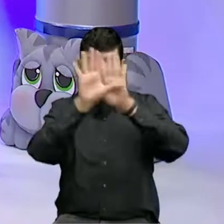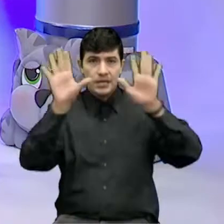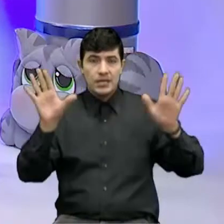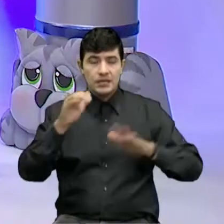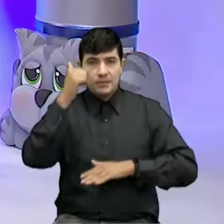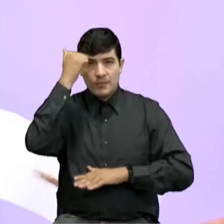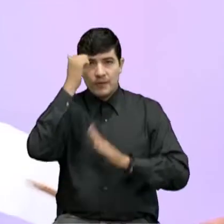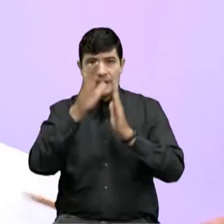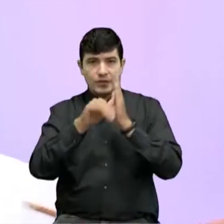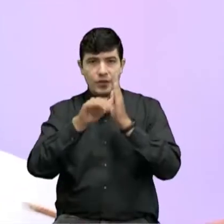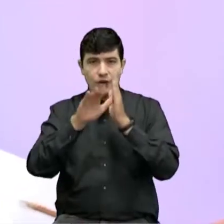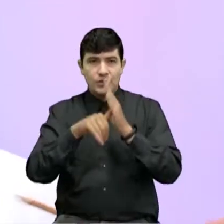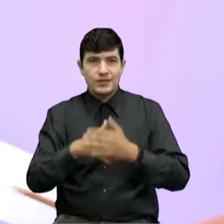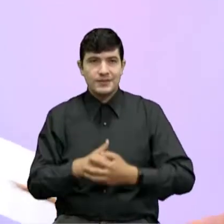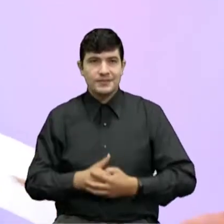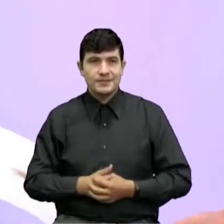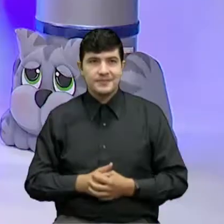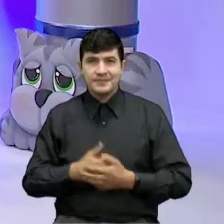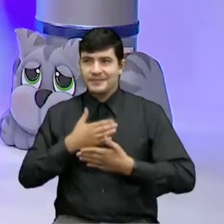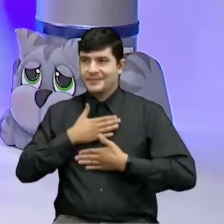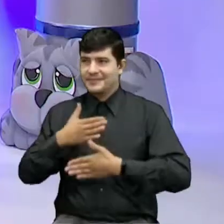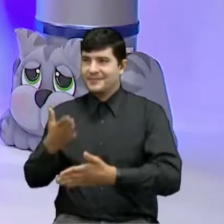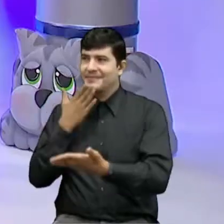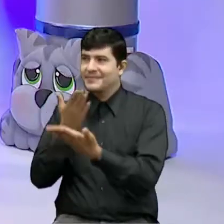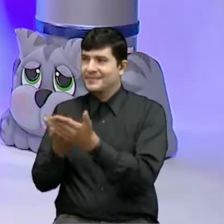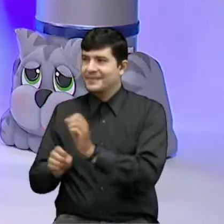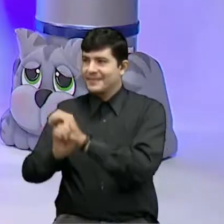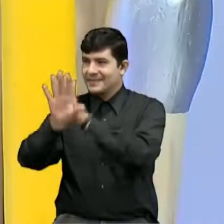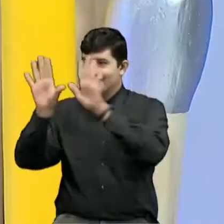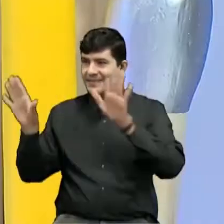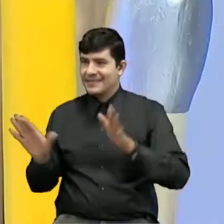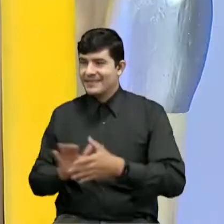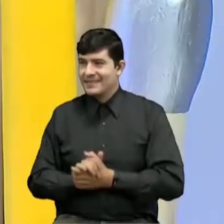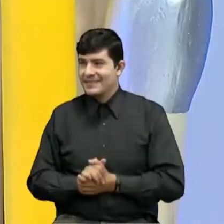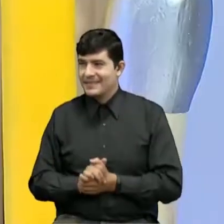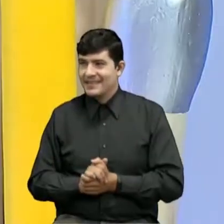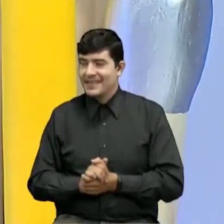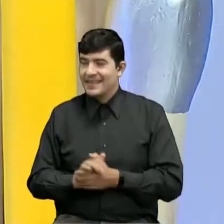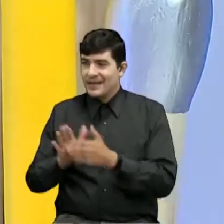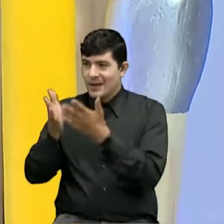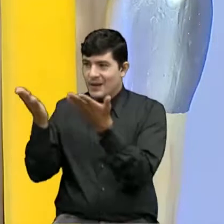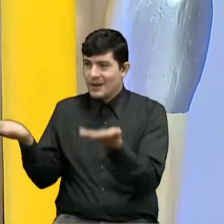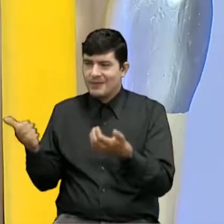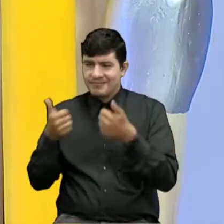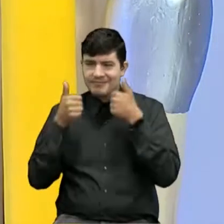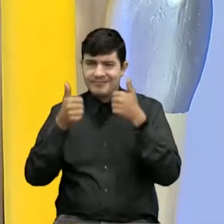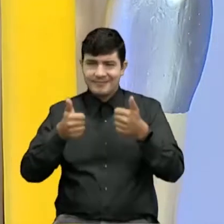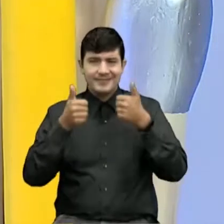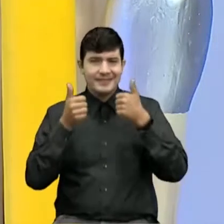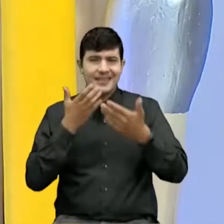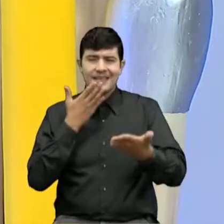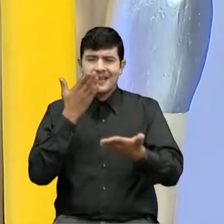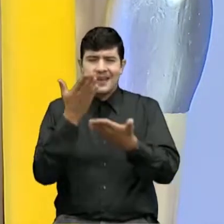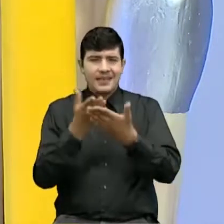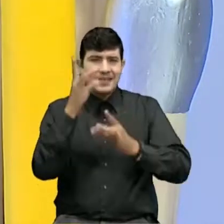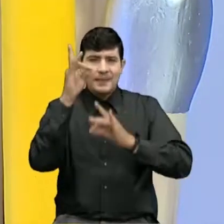Ciencias Sociales. ¿Cómo está, doña Ana? Muy bien, gracias por excelente programa,